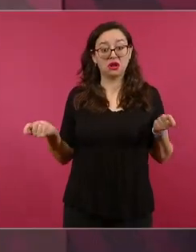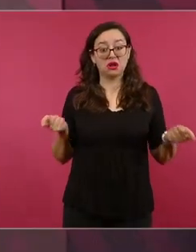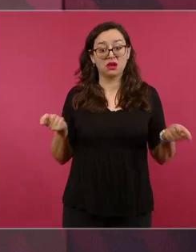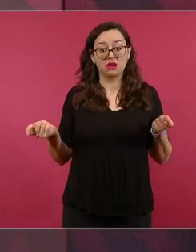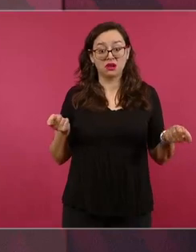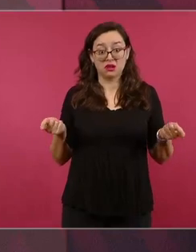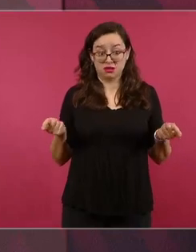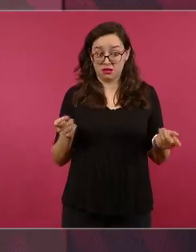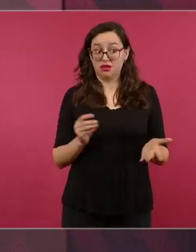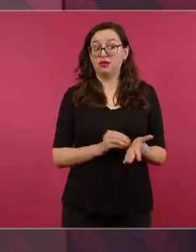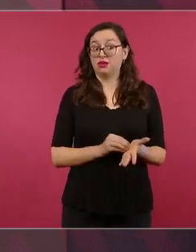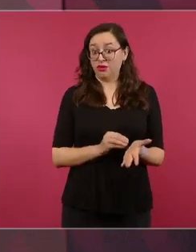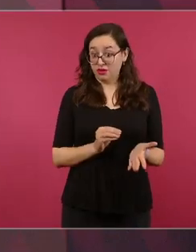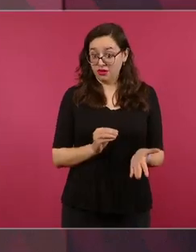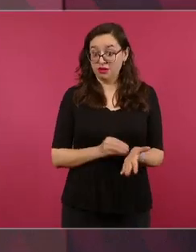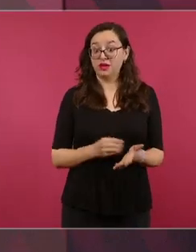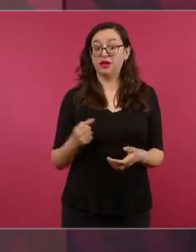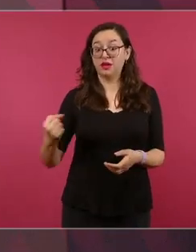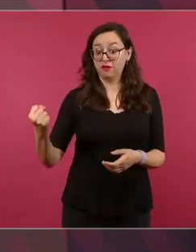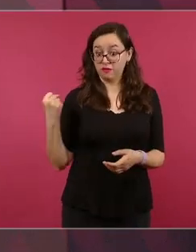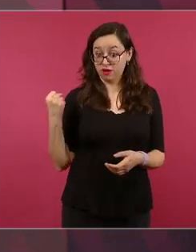y sigue todavía